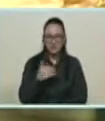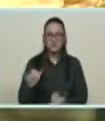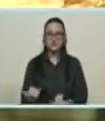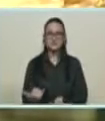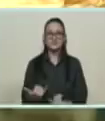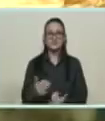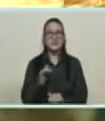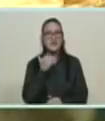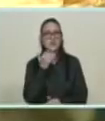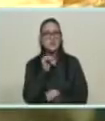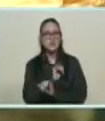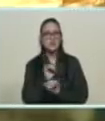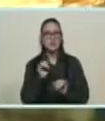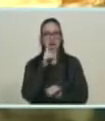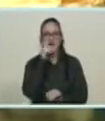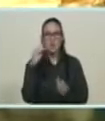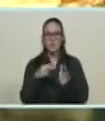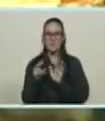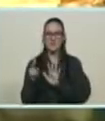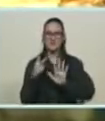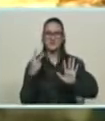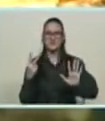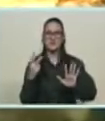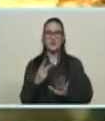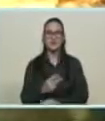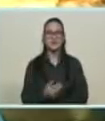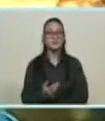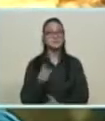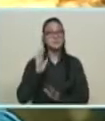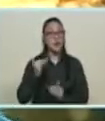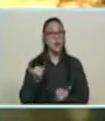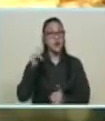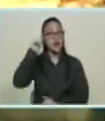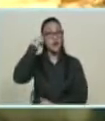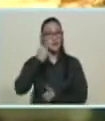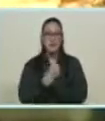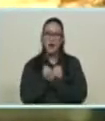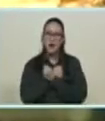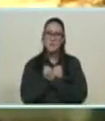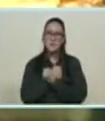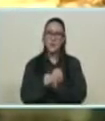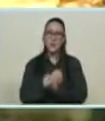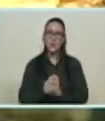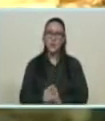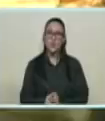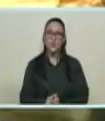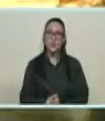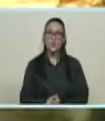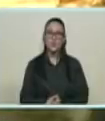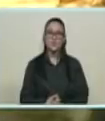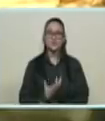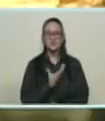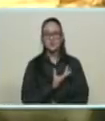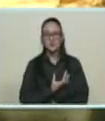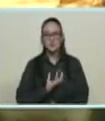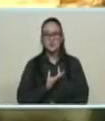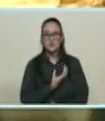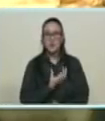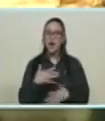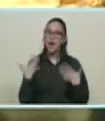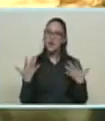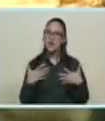ya terminando el año 2017, recordemos con amor, con nostalgia, pero con